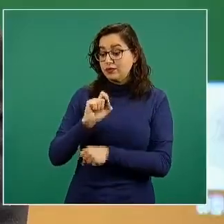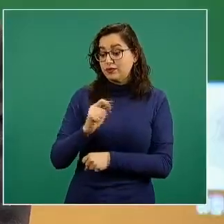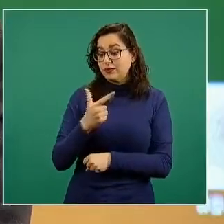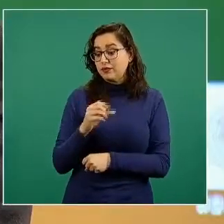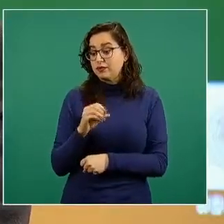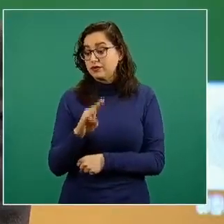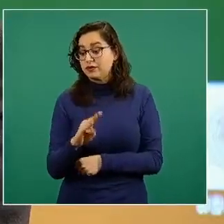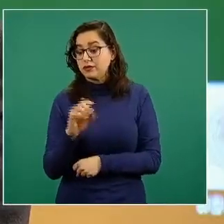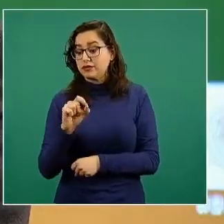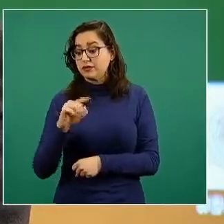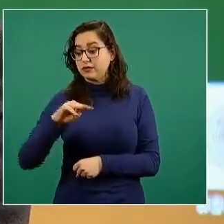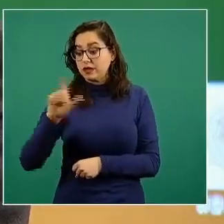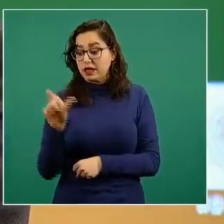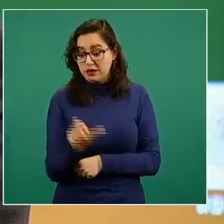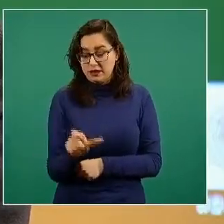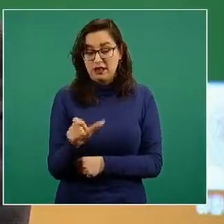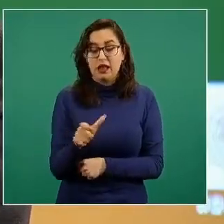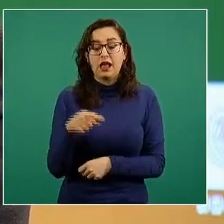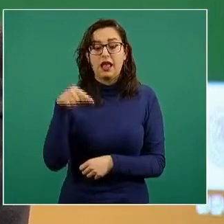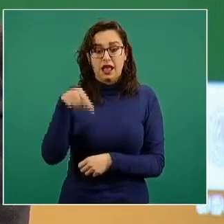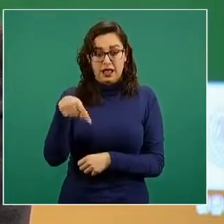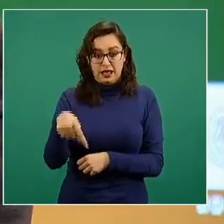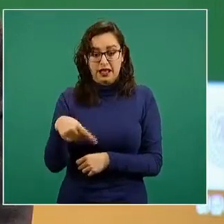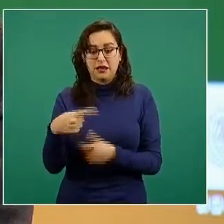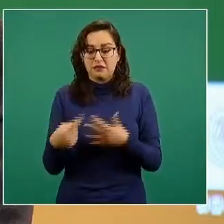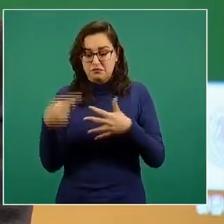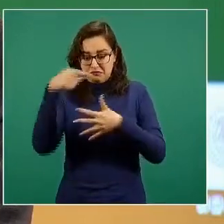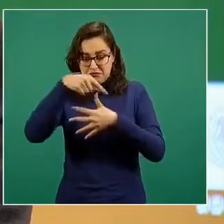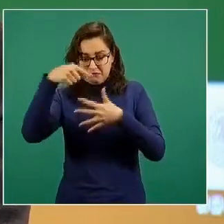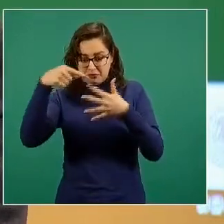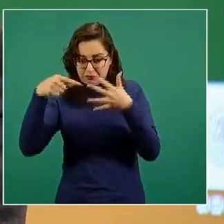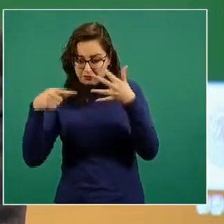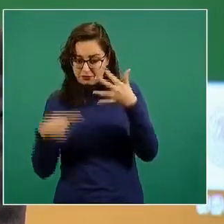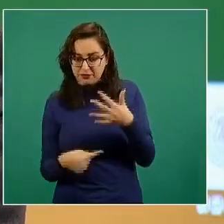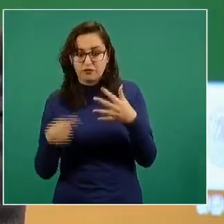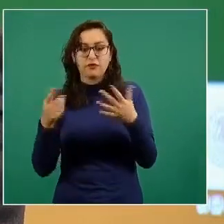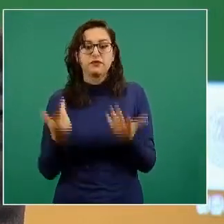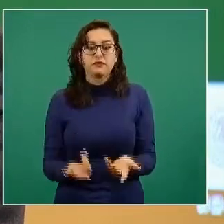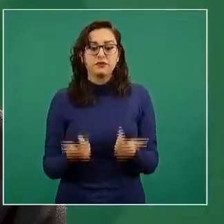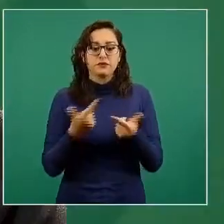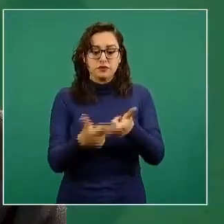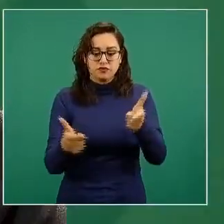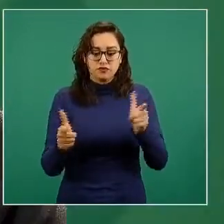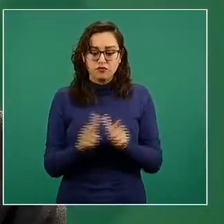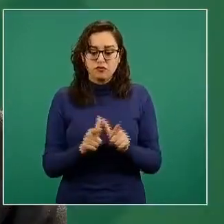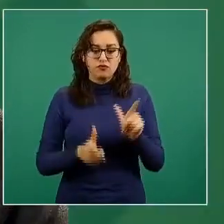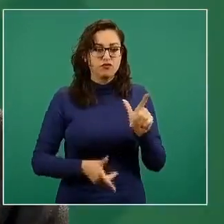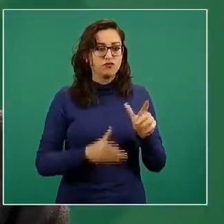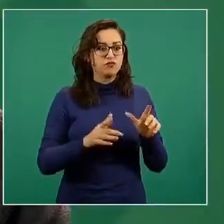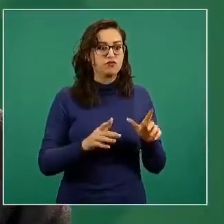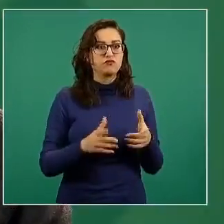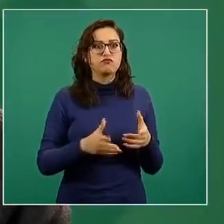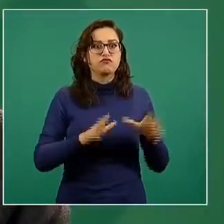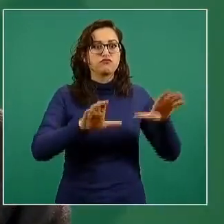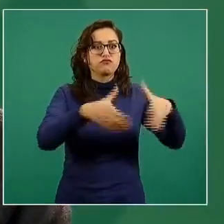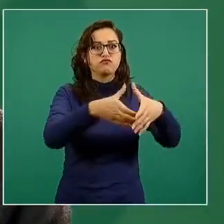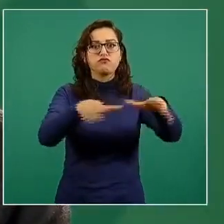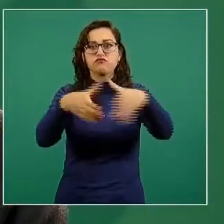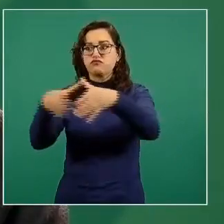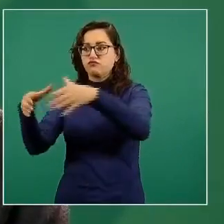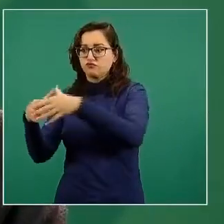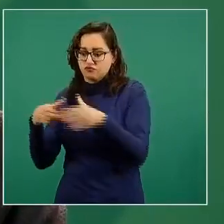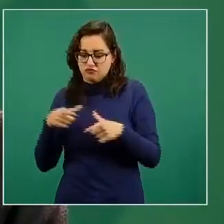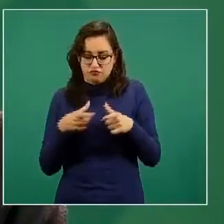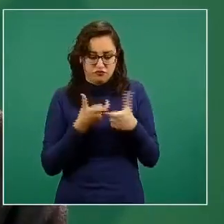coronavirus.gov.mx, que contemplan elementos tales como brigadas comunitarias, y se trata de